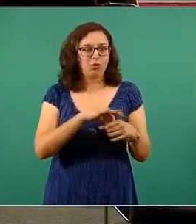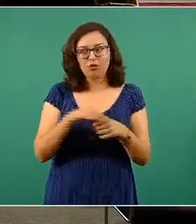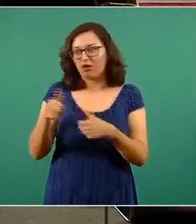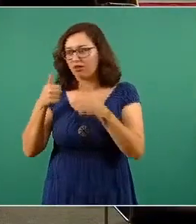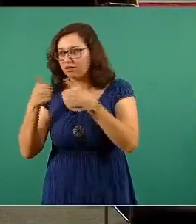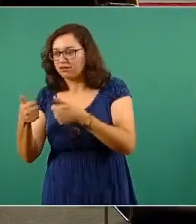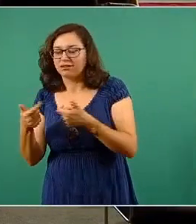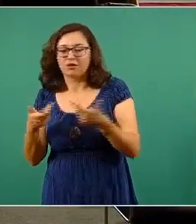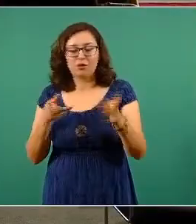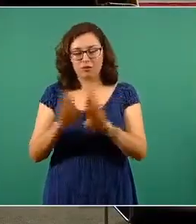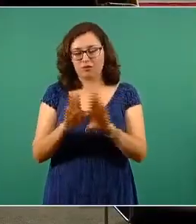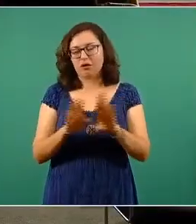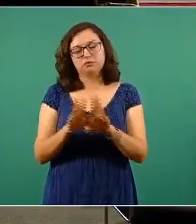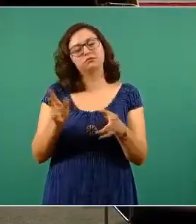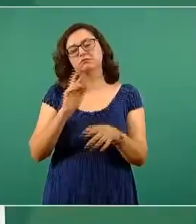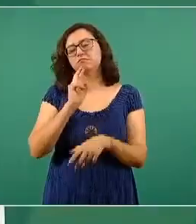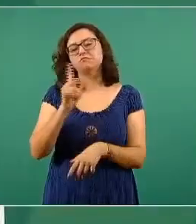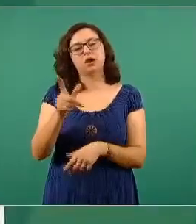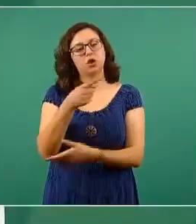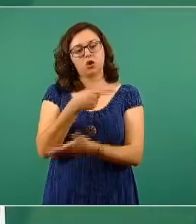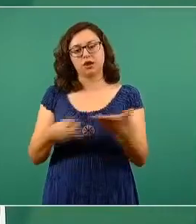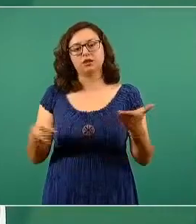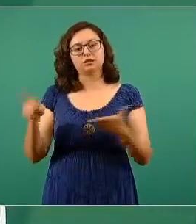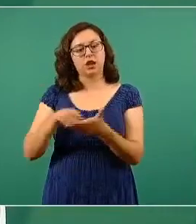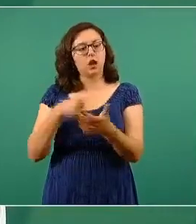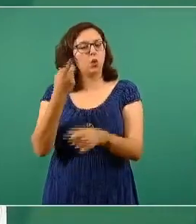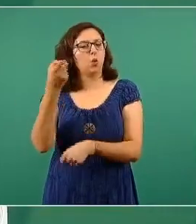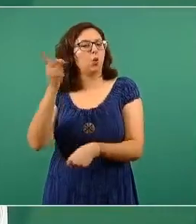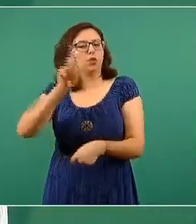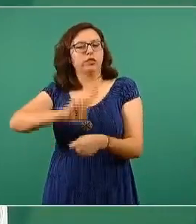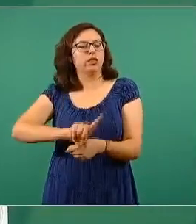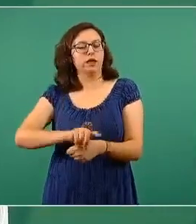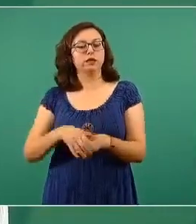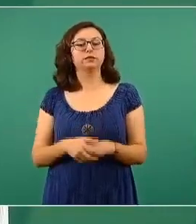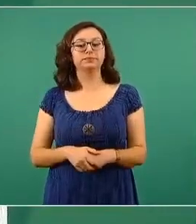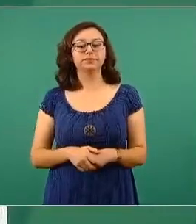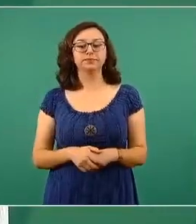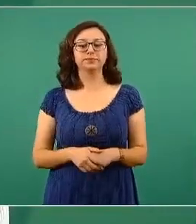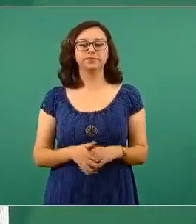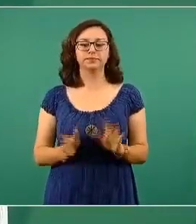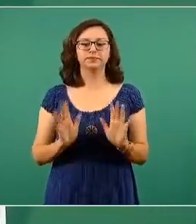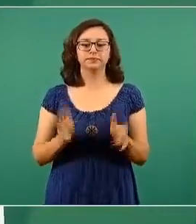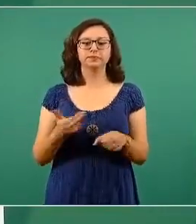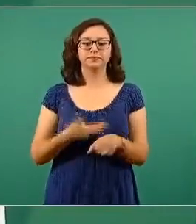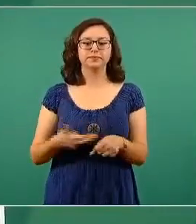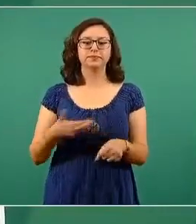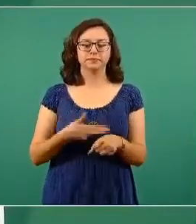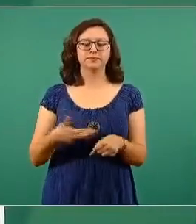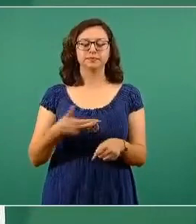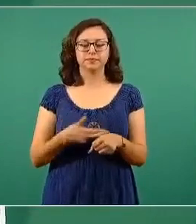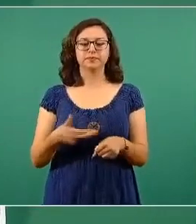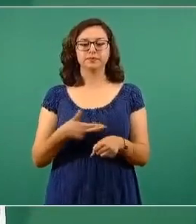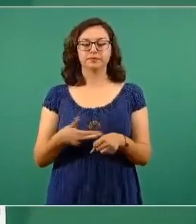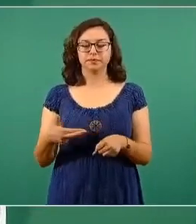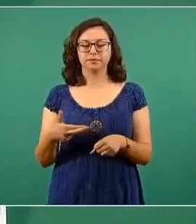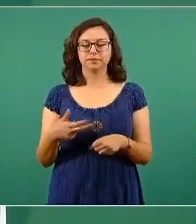y tenemos identificado que es probable, de hecho está ya terminándose la coordinación para que no se lleve a cabo. Sin